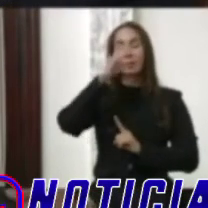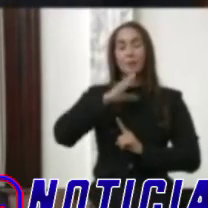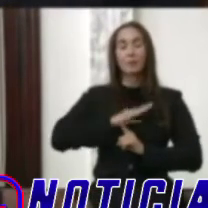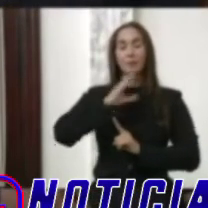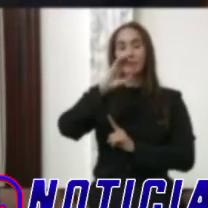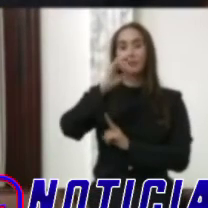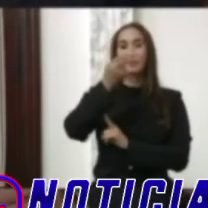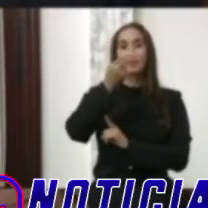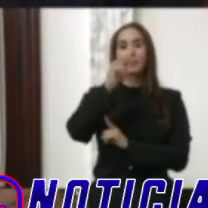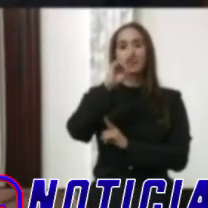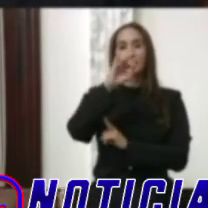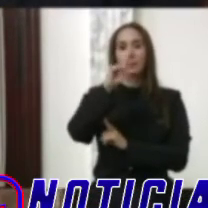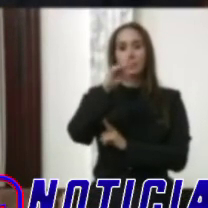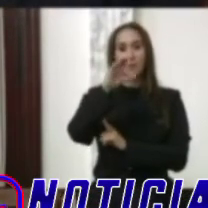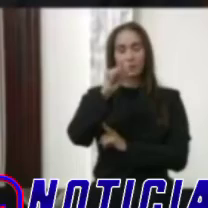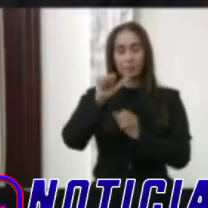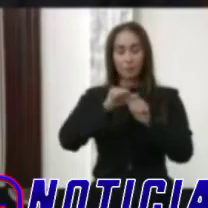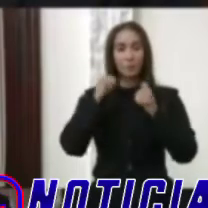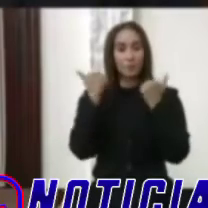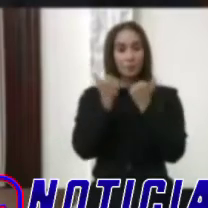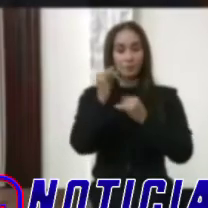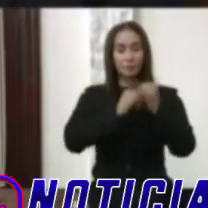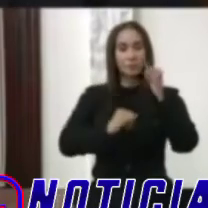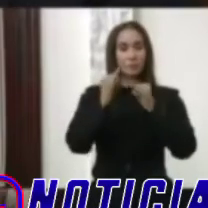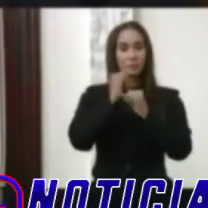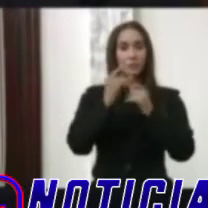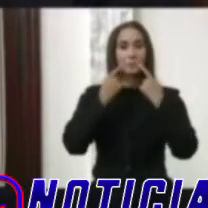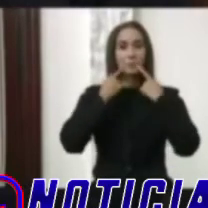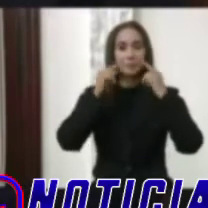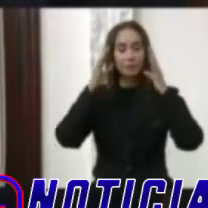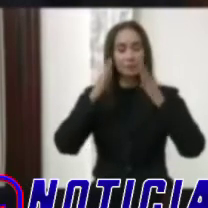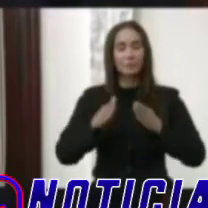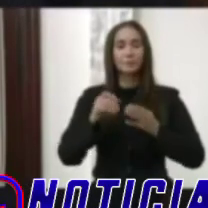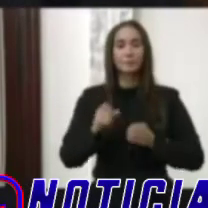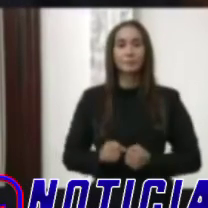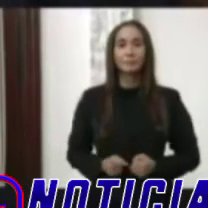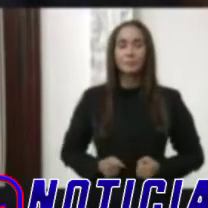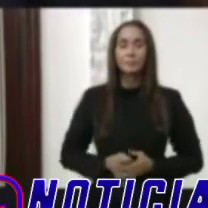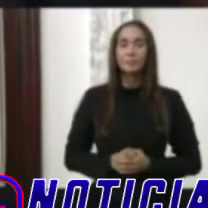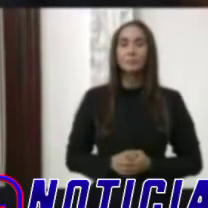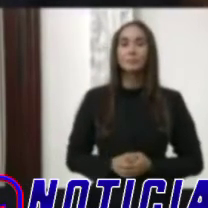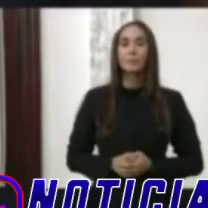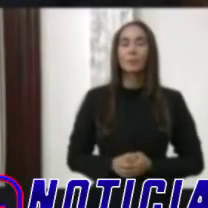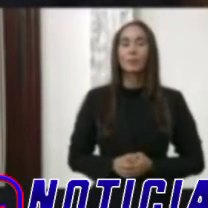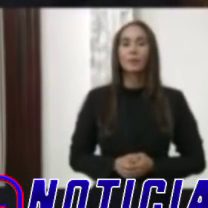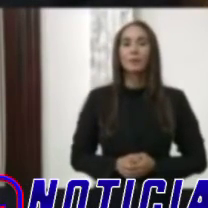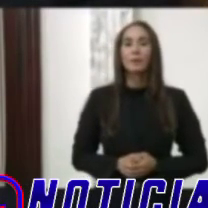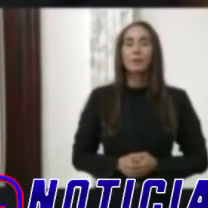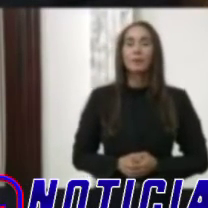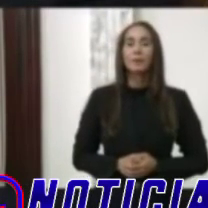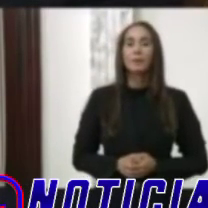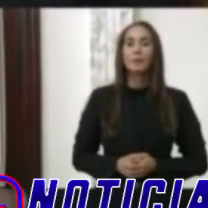la Sociedad Interamericana de Prensa. Mucho orgullo y compromiso.